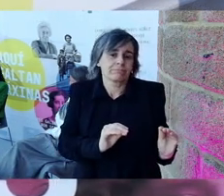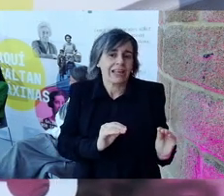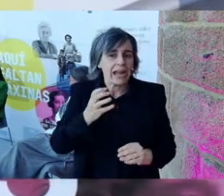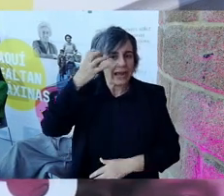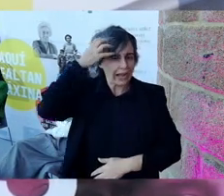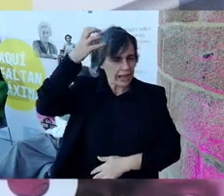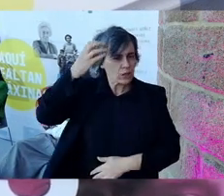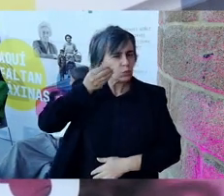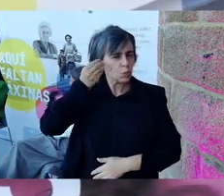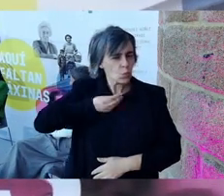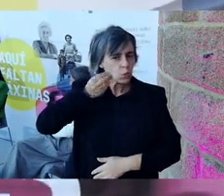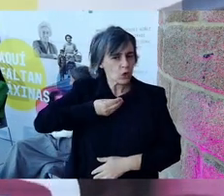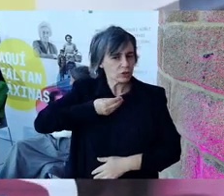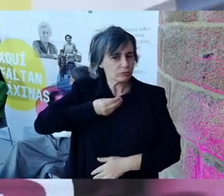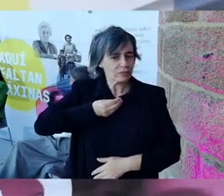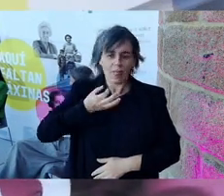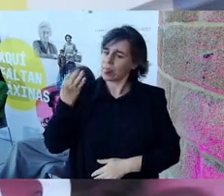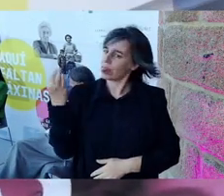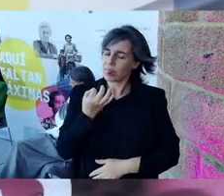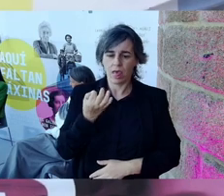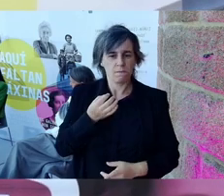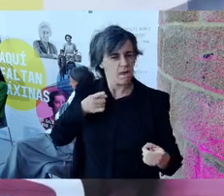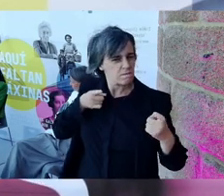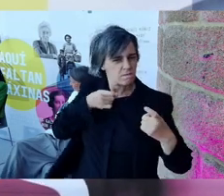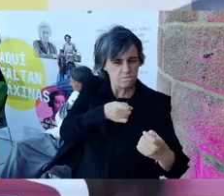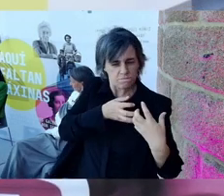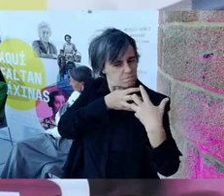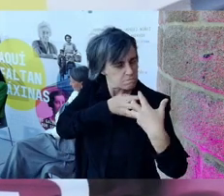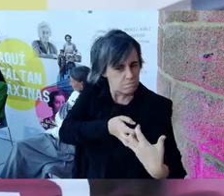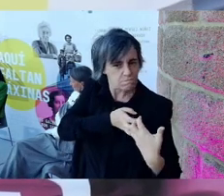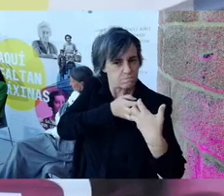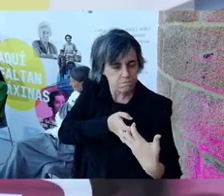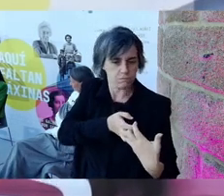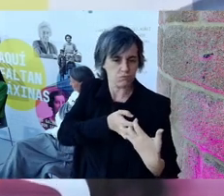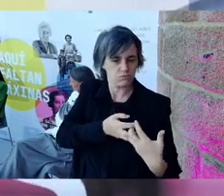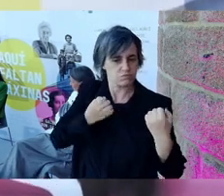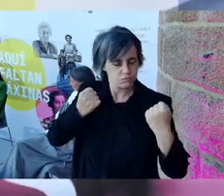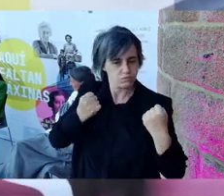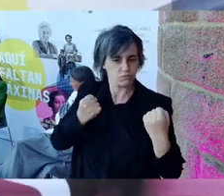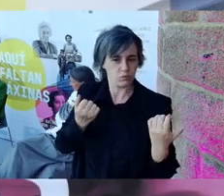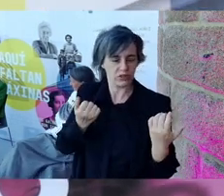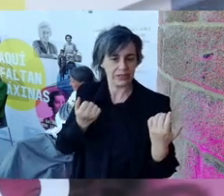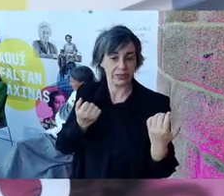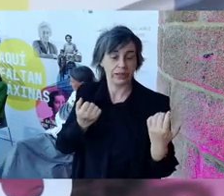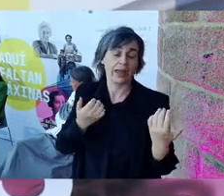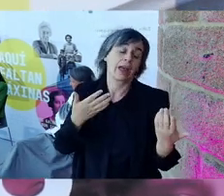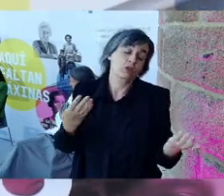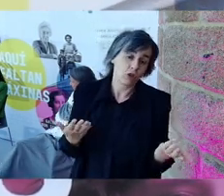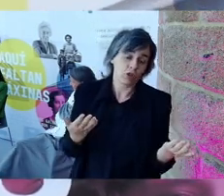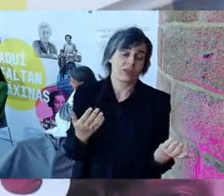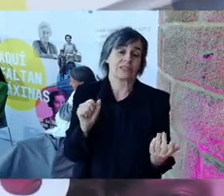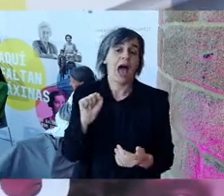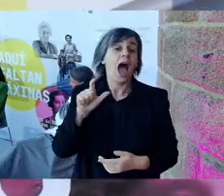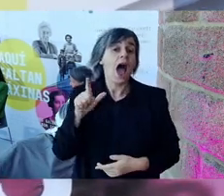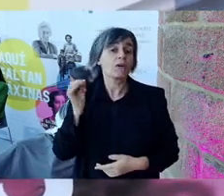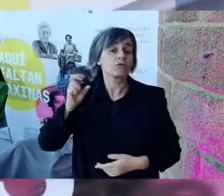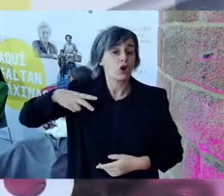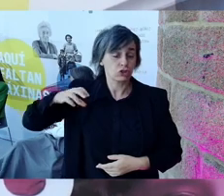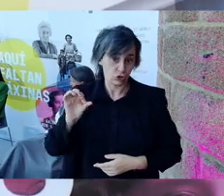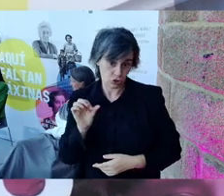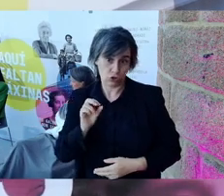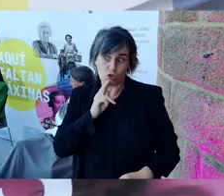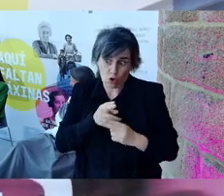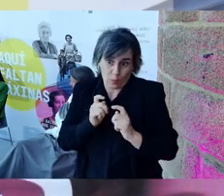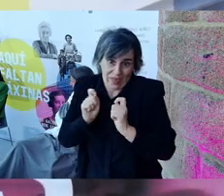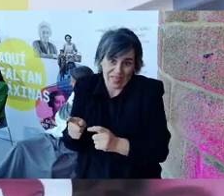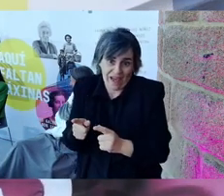un buen rey en la época pasaba irremediablemente por ser un buen guerrero, y entonces Alfonso el Batallador